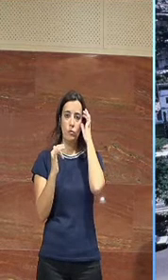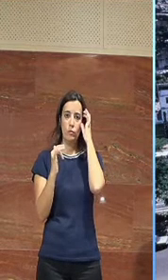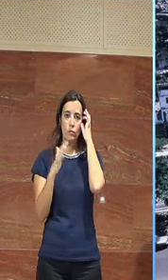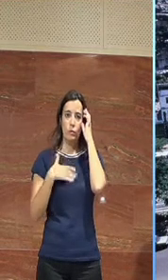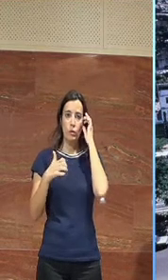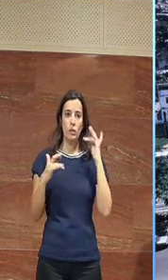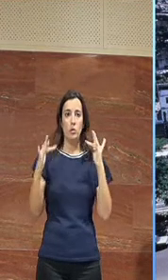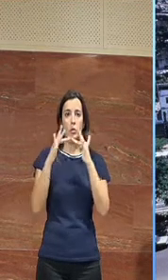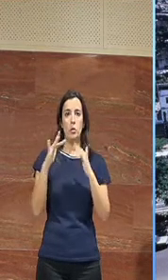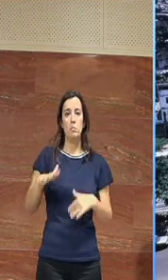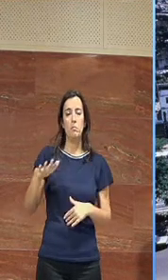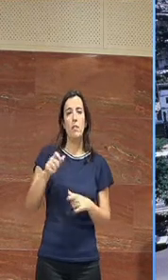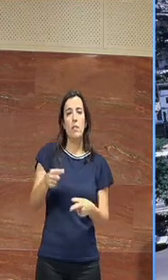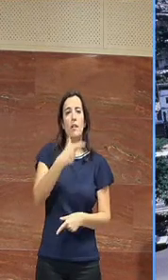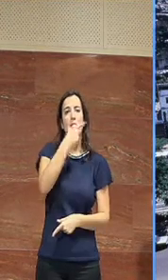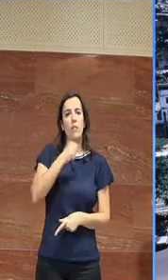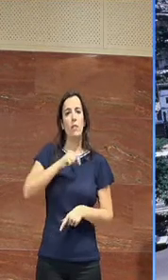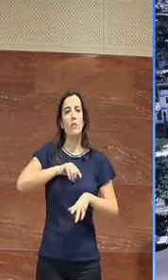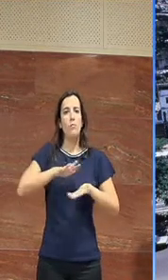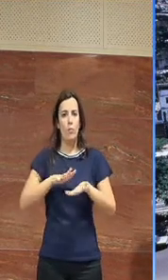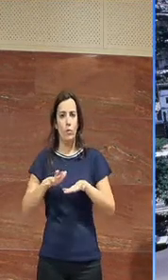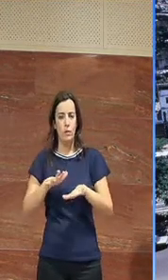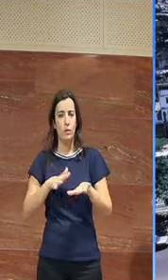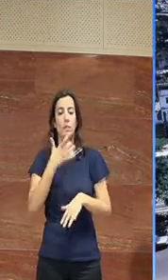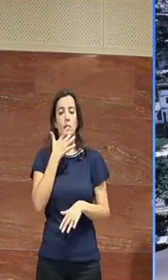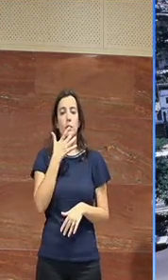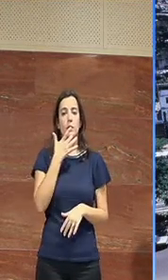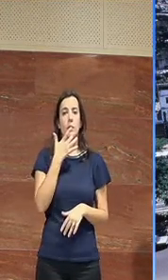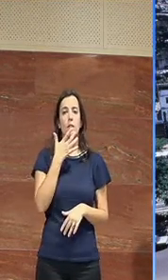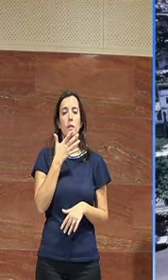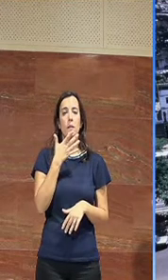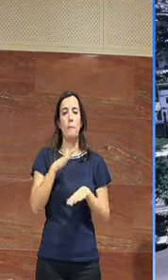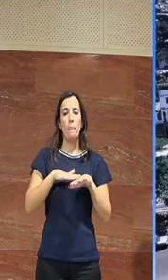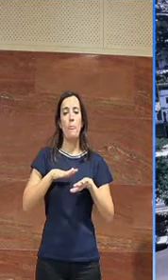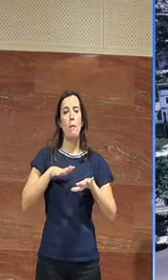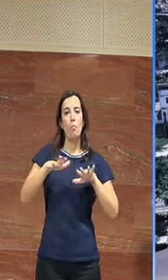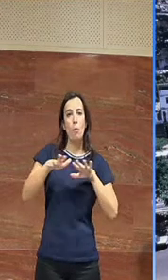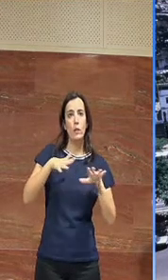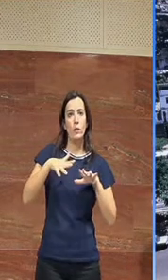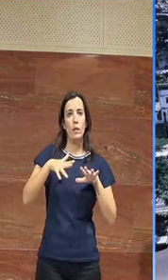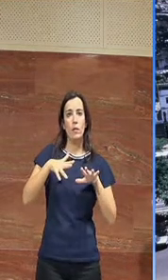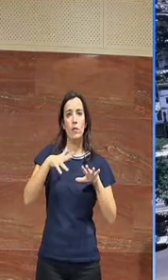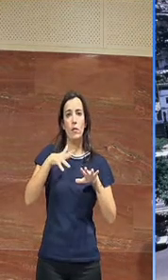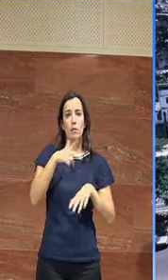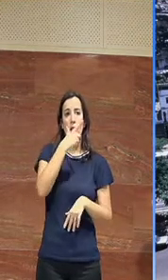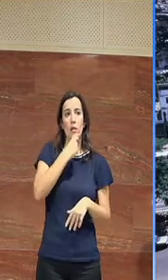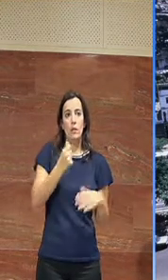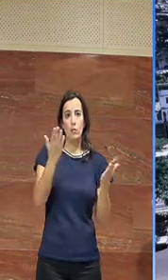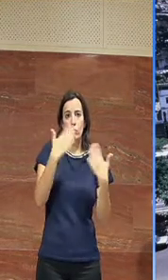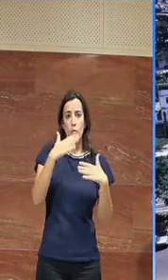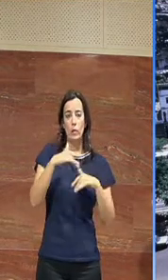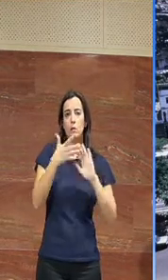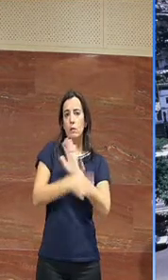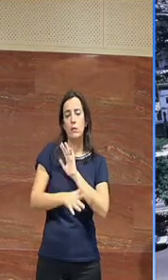facilita la movilidad. O sea, si no existe una facilidad para permitir la movilidad, es muy difícil que